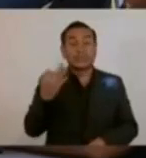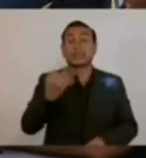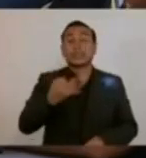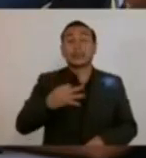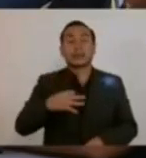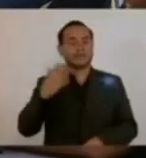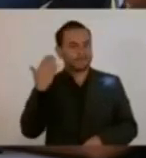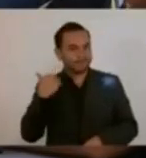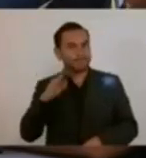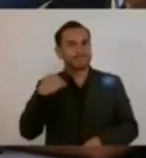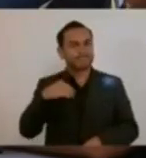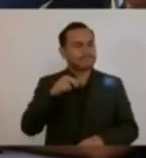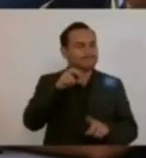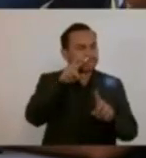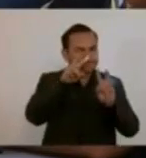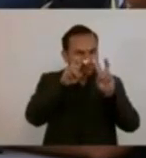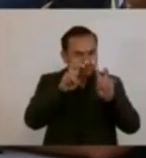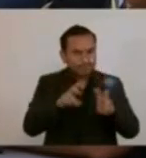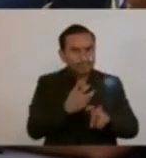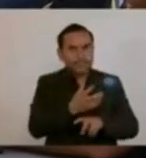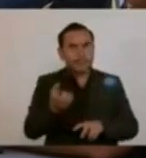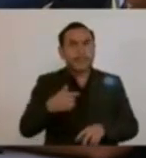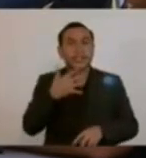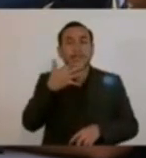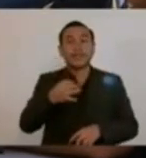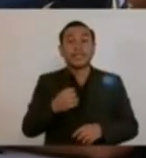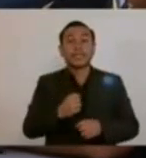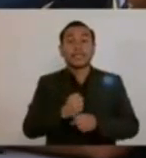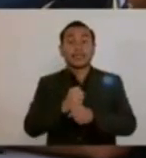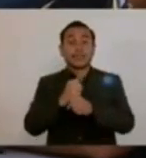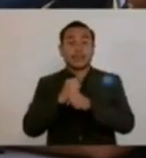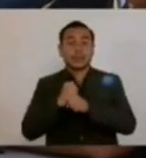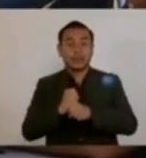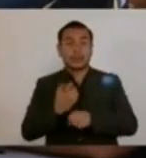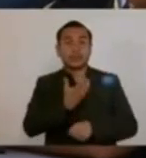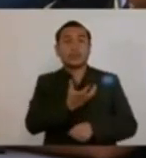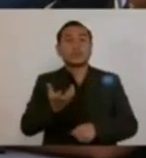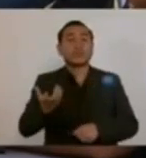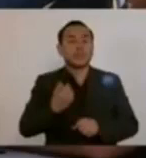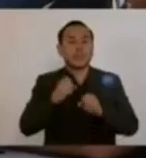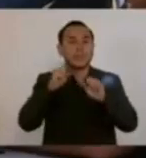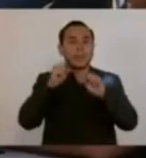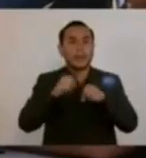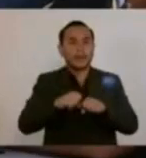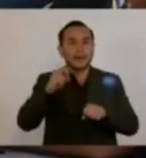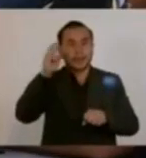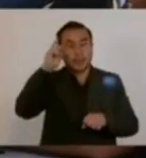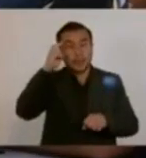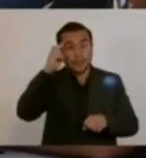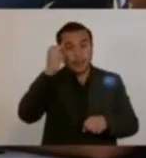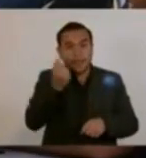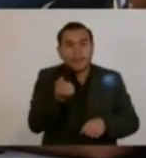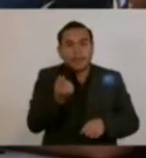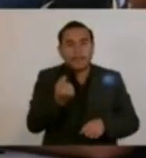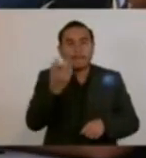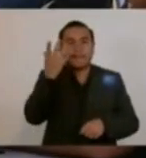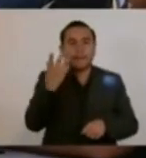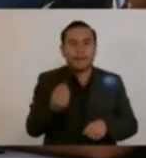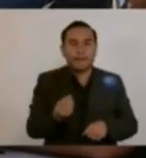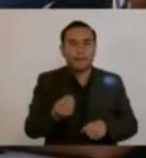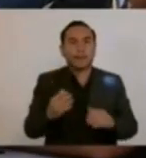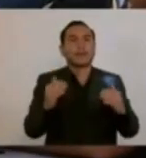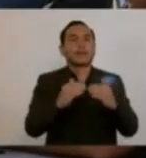mundo y tomar las mejores decisiones, que estoy seguro que ahora pudieran ser consideradas extrañas, pero en los próximos días muchos otros países van a